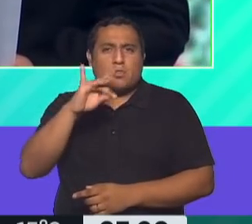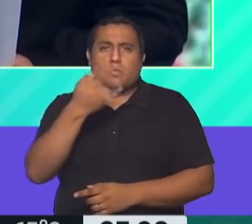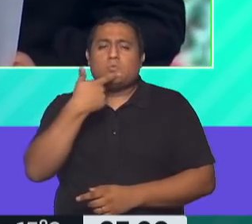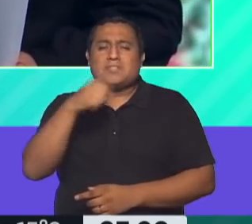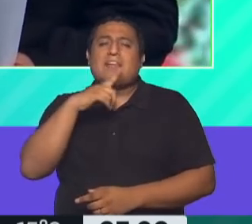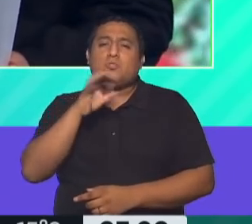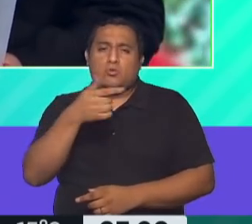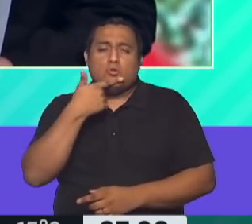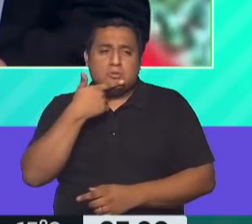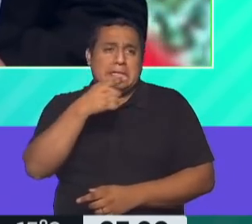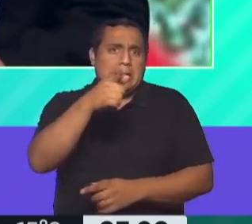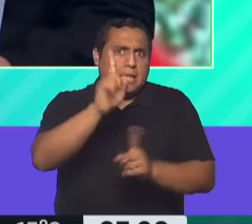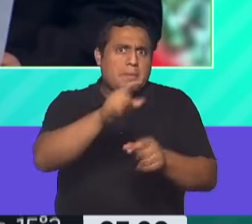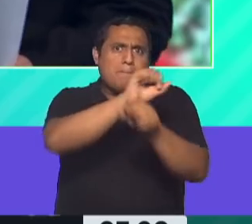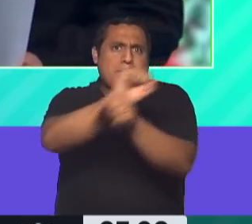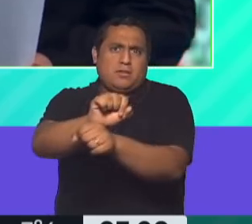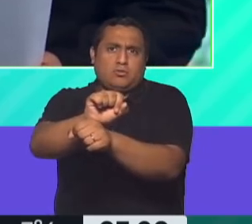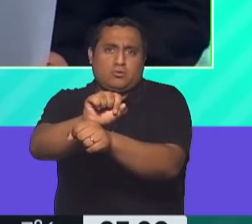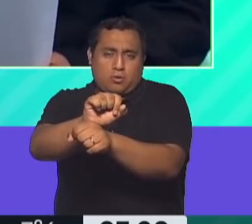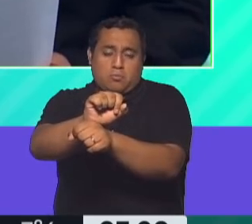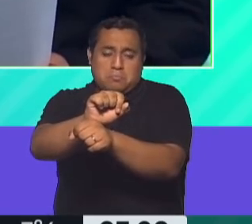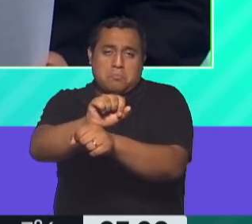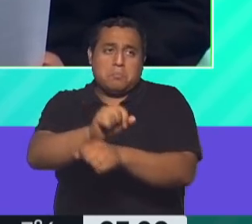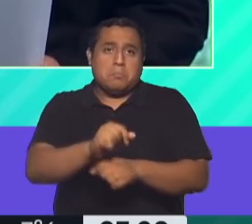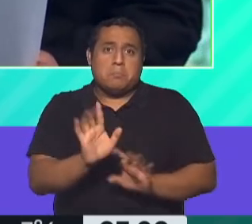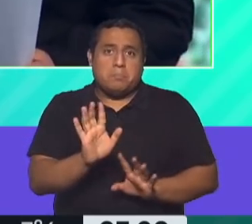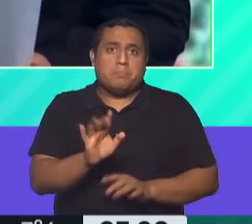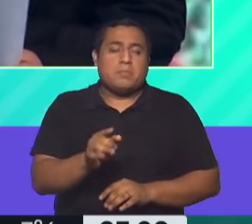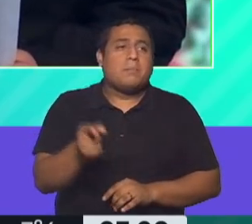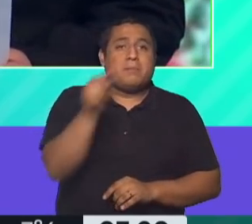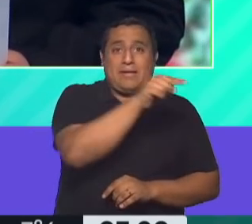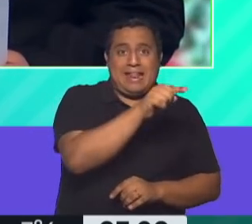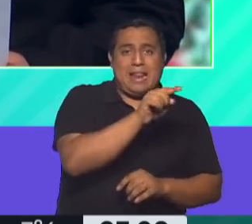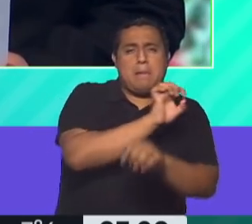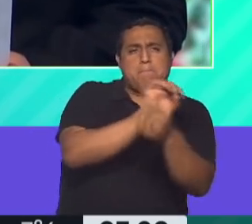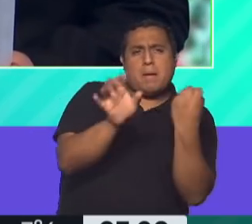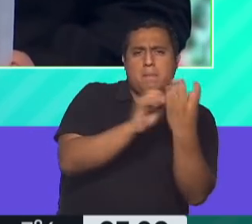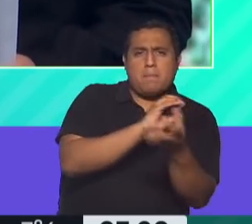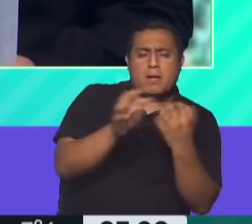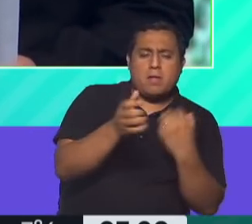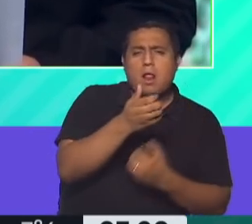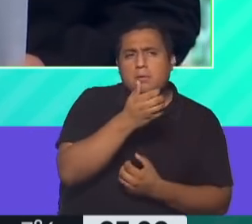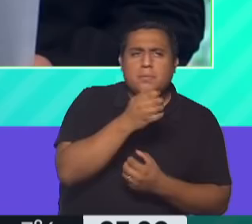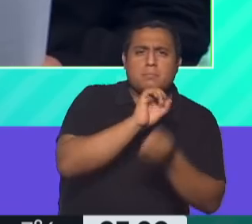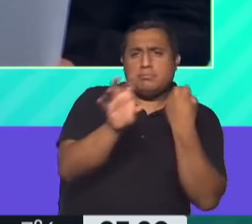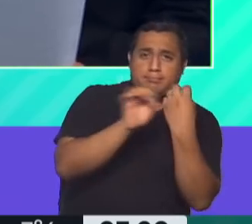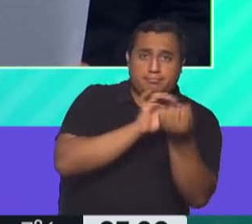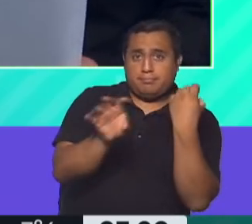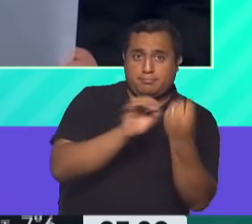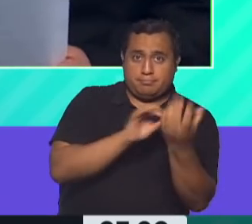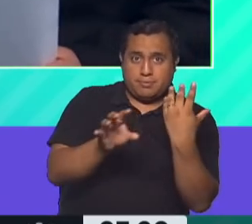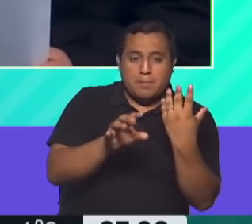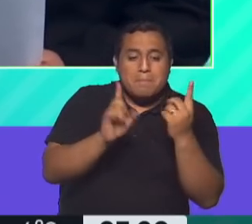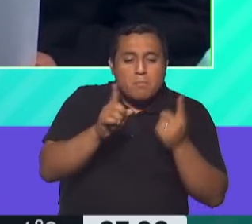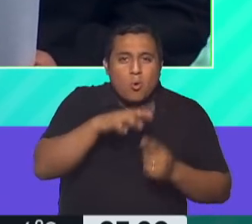por encubrimiento. Pero Sam, en esa conversación, en el lugar donde se produjo el hecho, en el